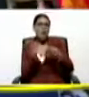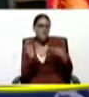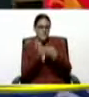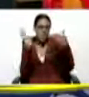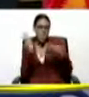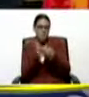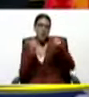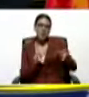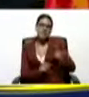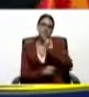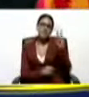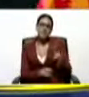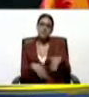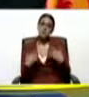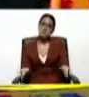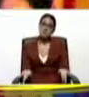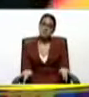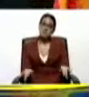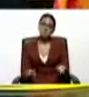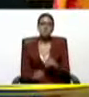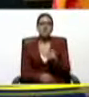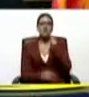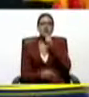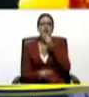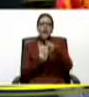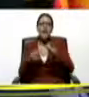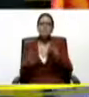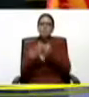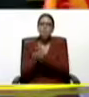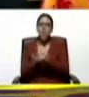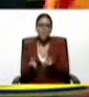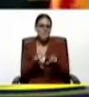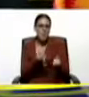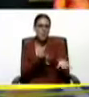¿verdad? ¿Quién convocó la guarimba?